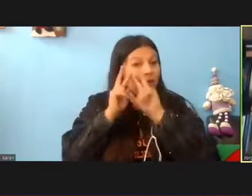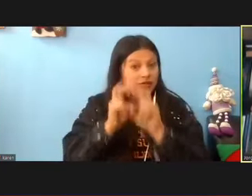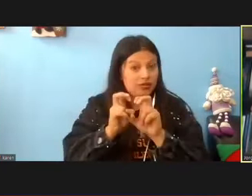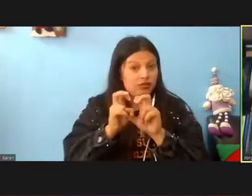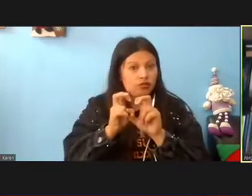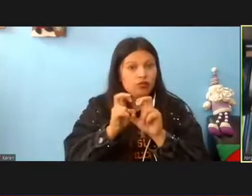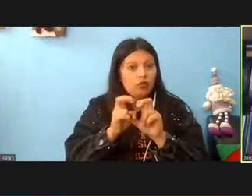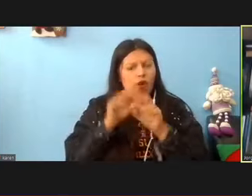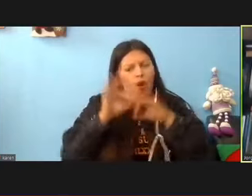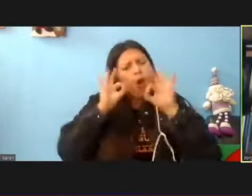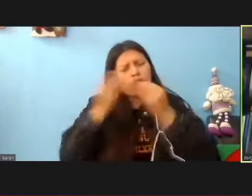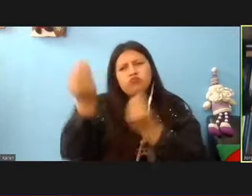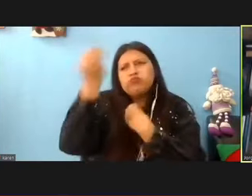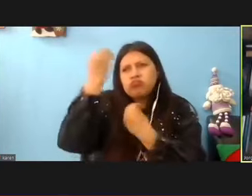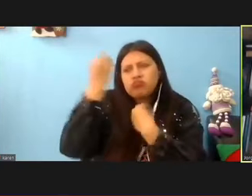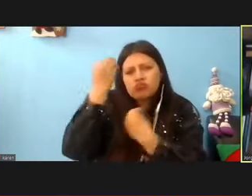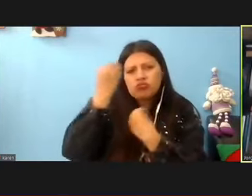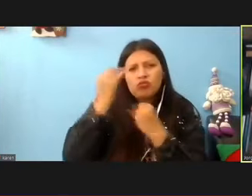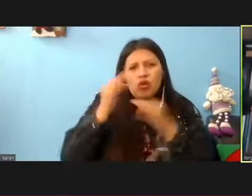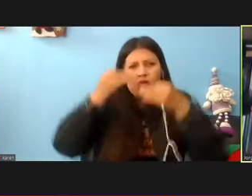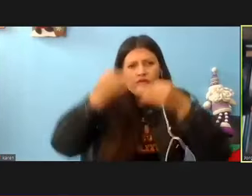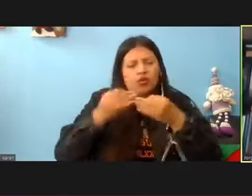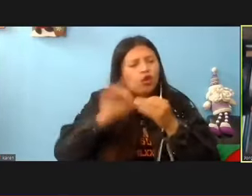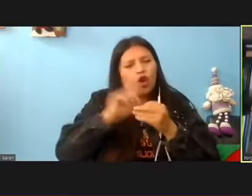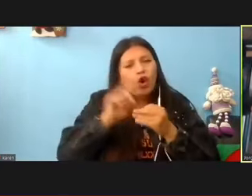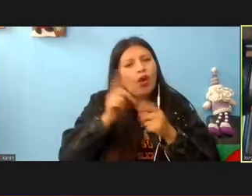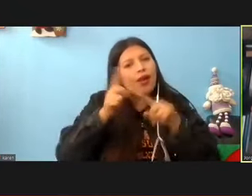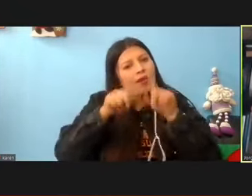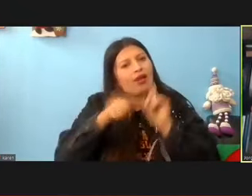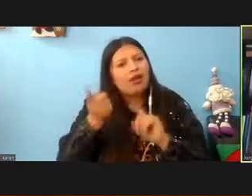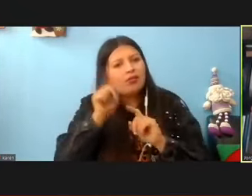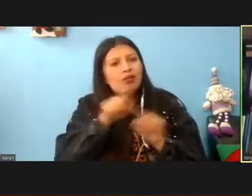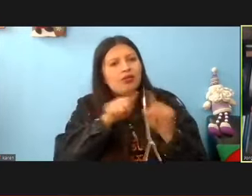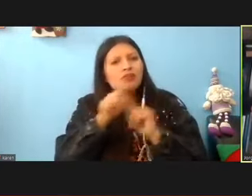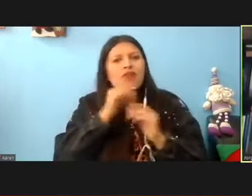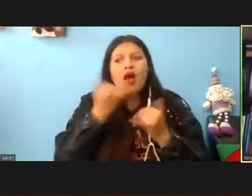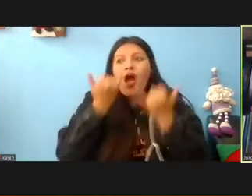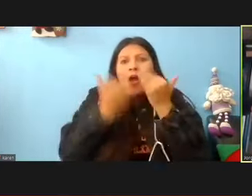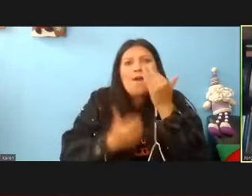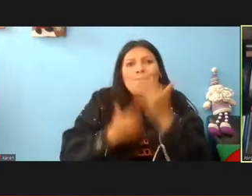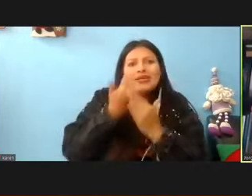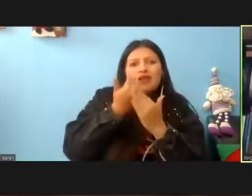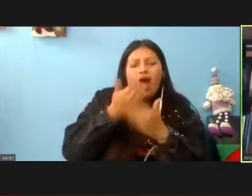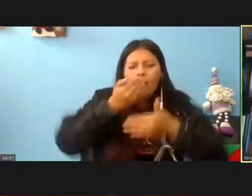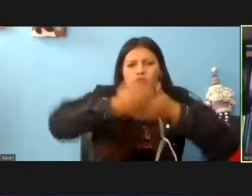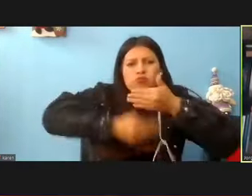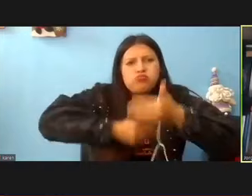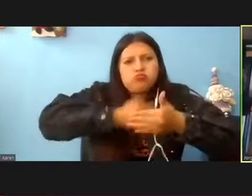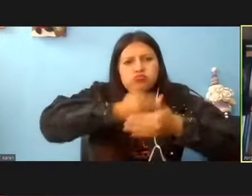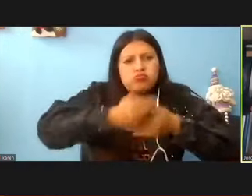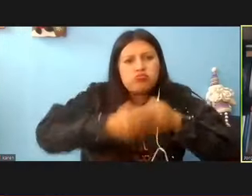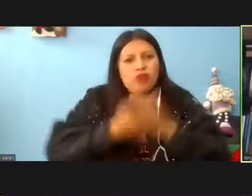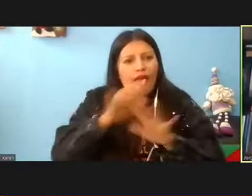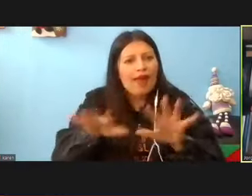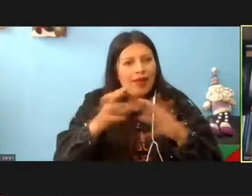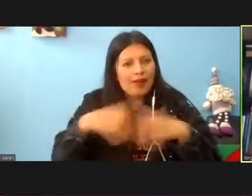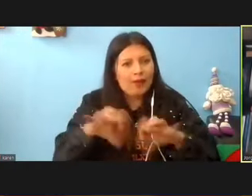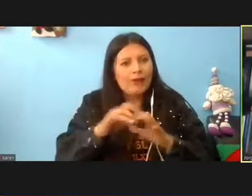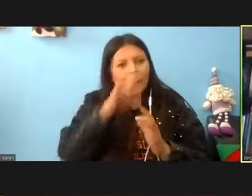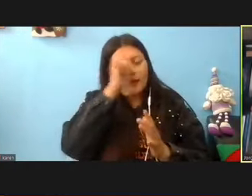ya formados o con alta trayectoria, sino también con quienes apenas están empezando en este ejercicio. Creo que ahí